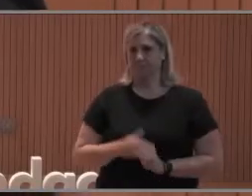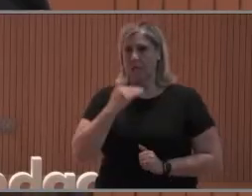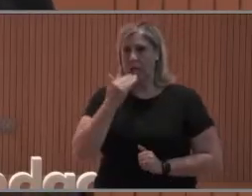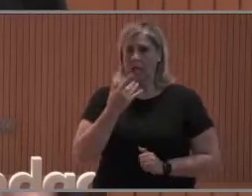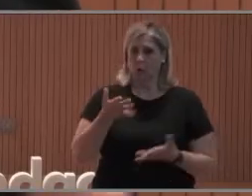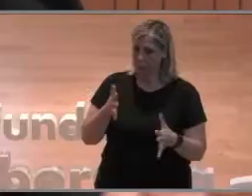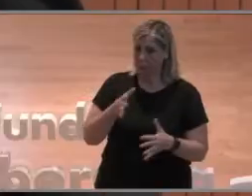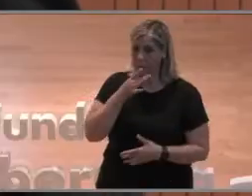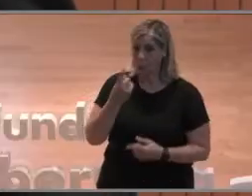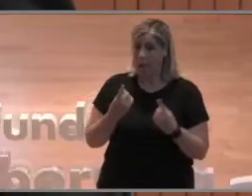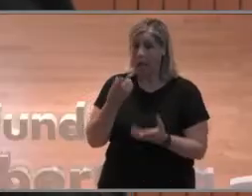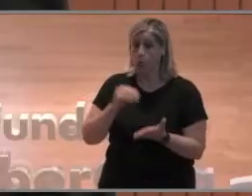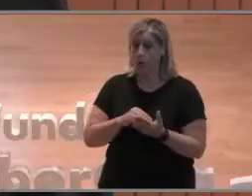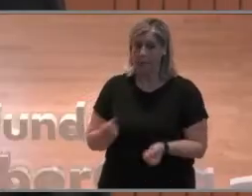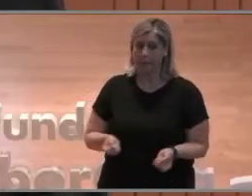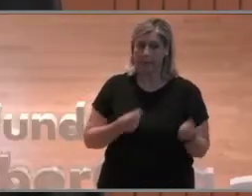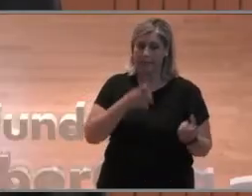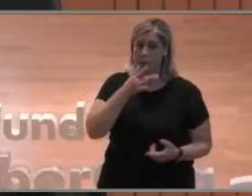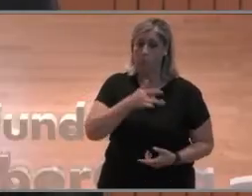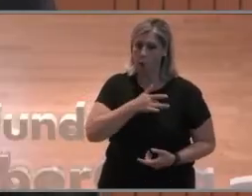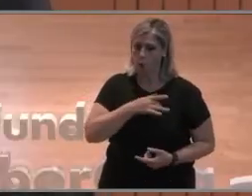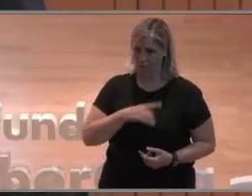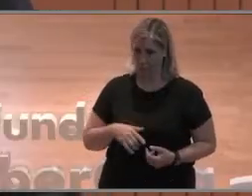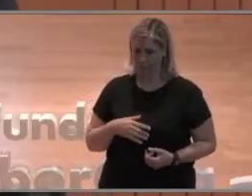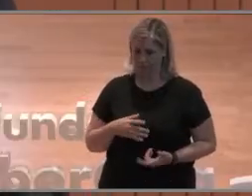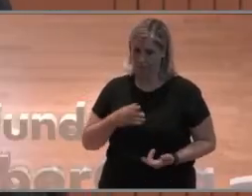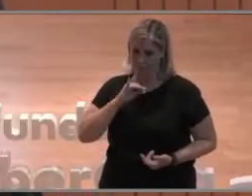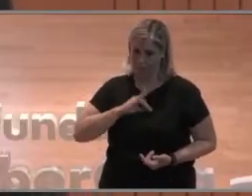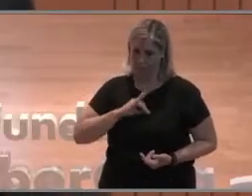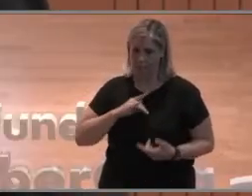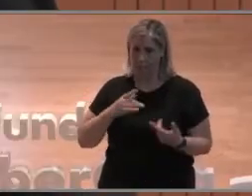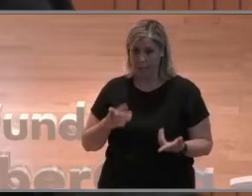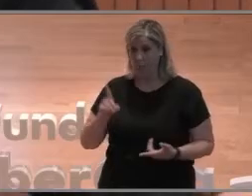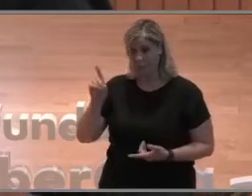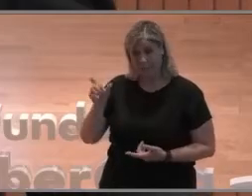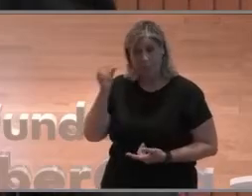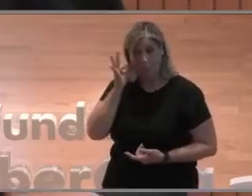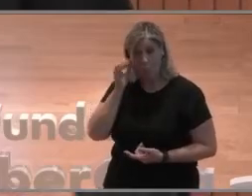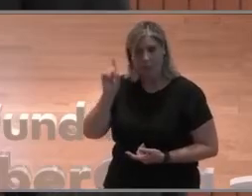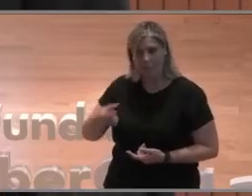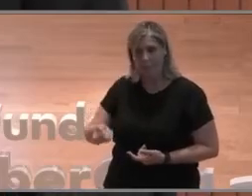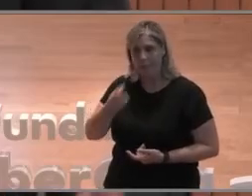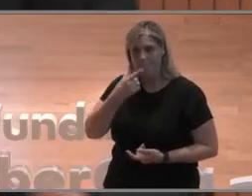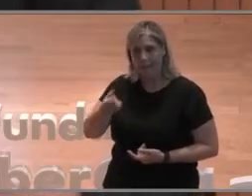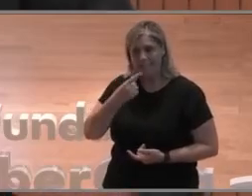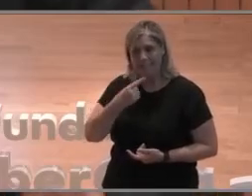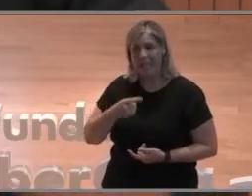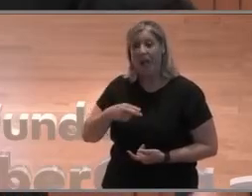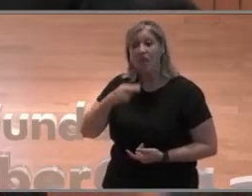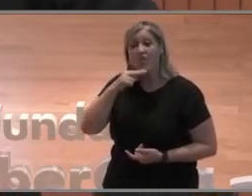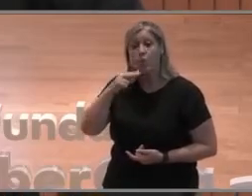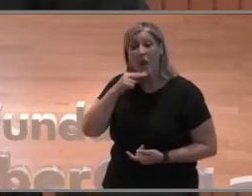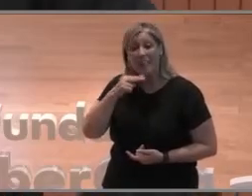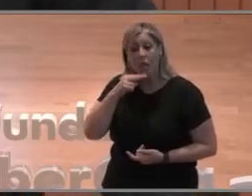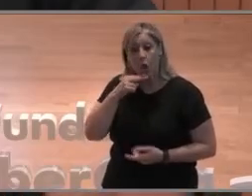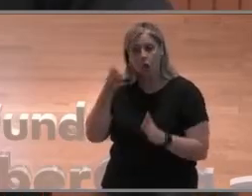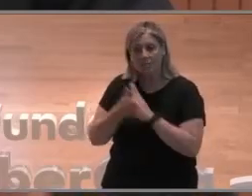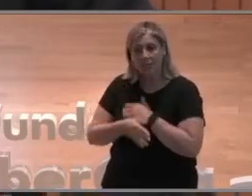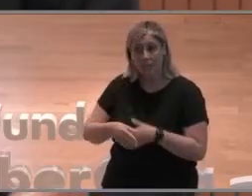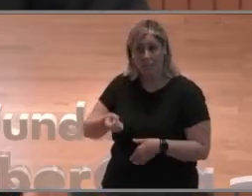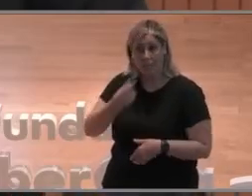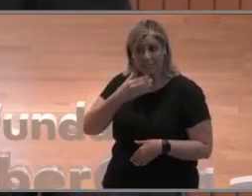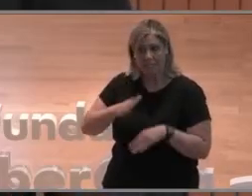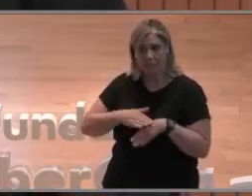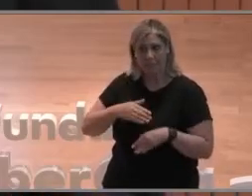tenido que ingresar por insuficiencia cardíaca, ¿eh? Por lo tanto, tomaba también diuréticos, que son fármacos que te hacen orinar más, ¿no? Para